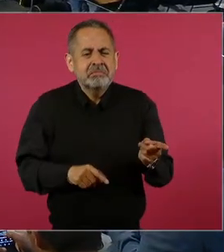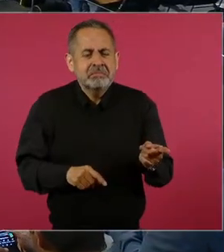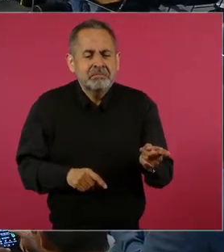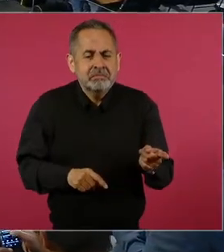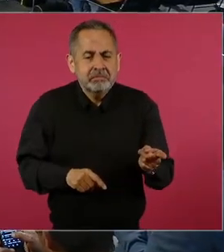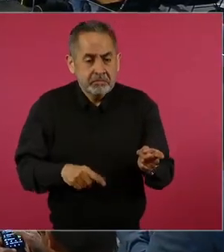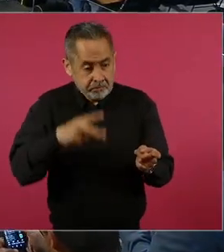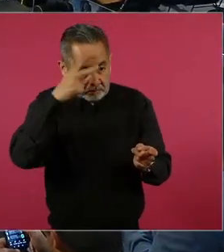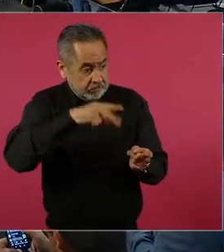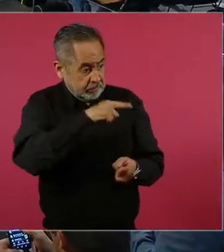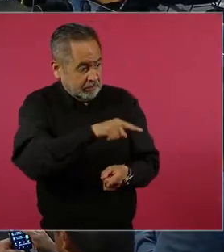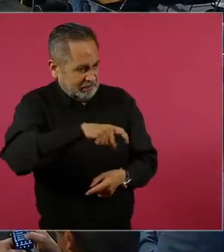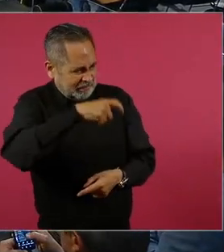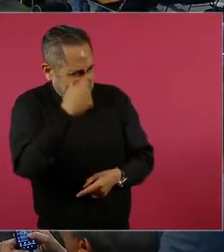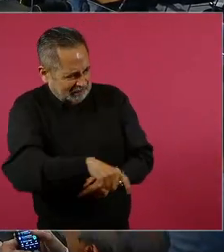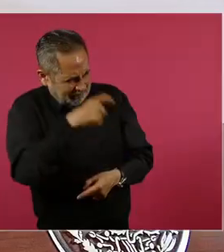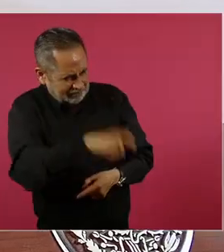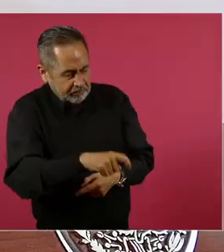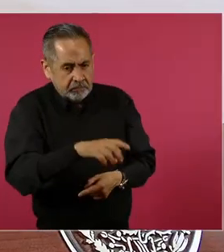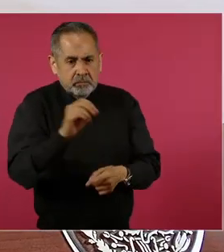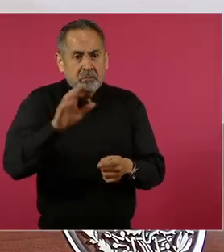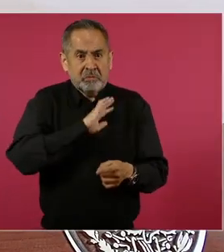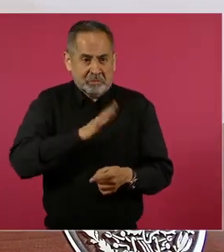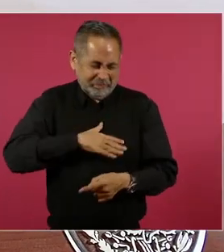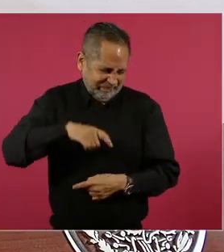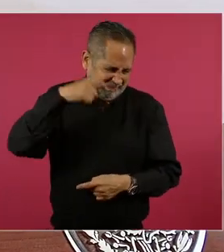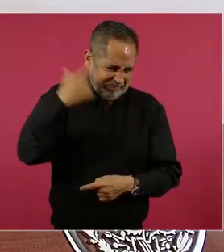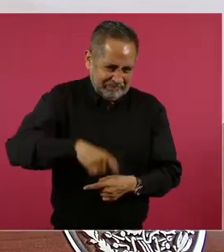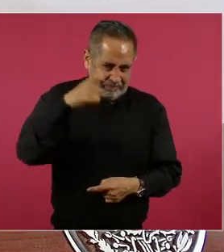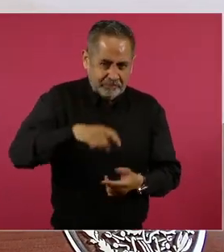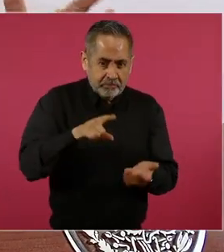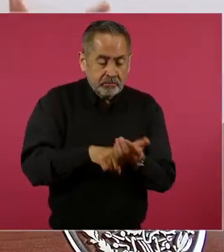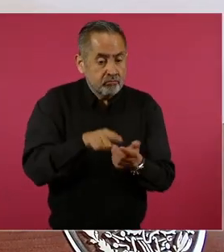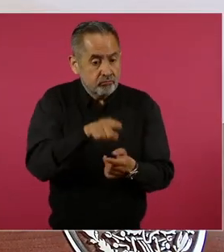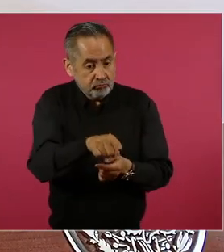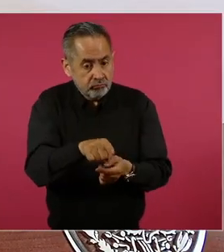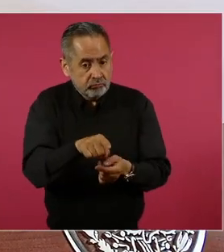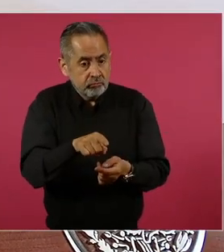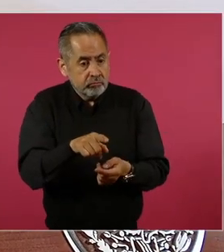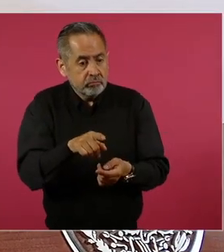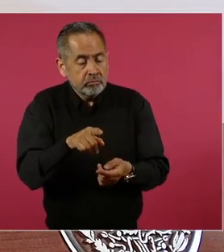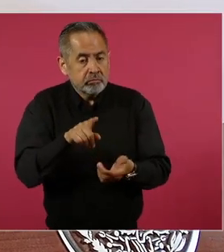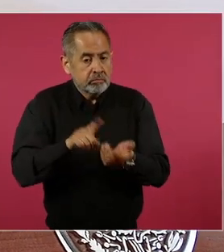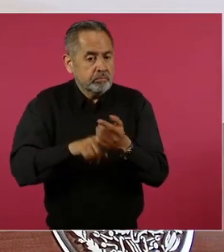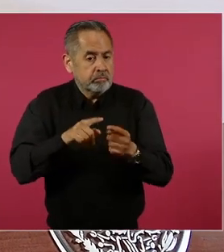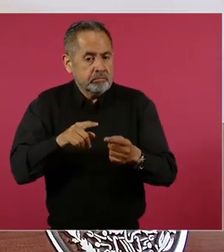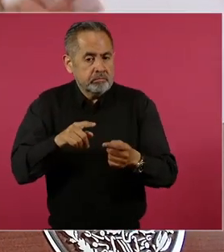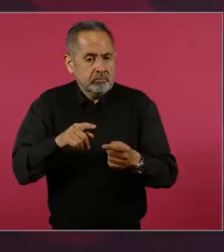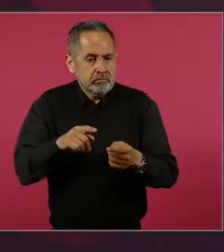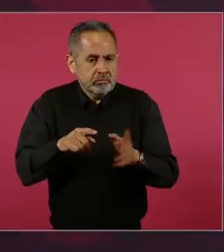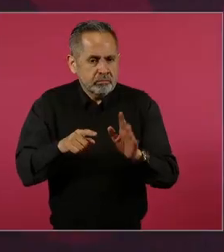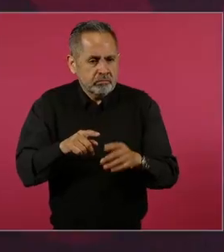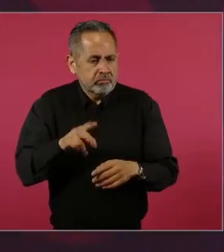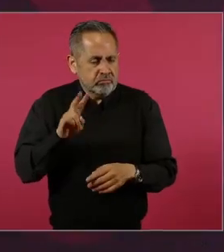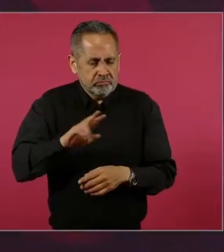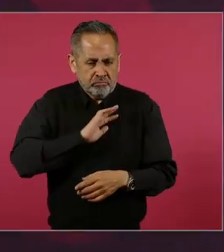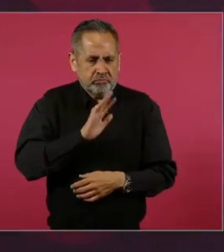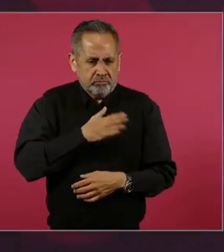de México y de España, que tienen origen español o que son